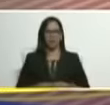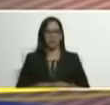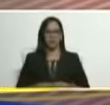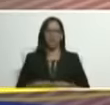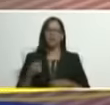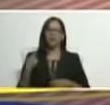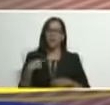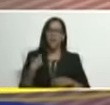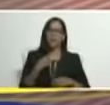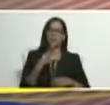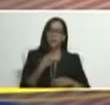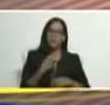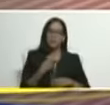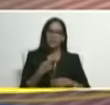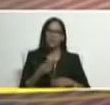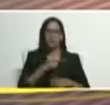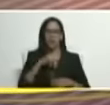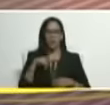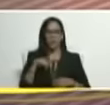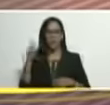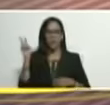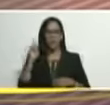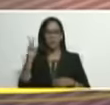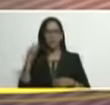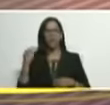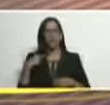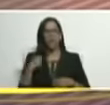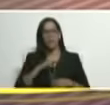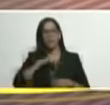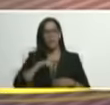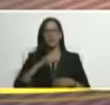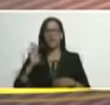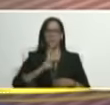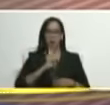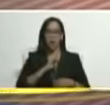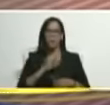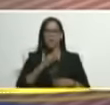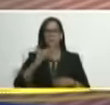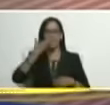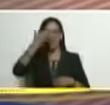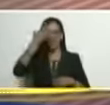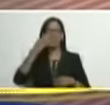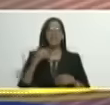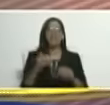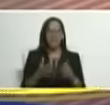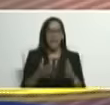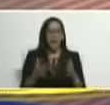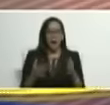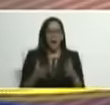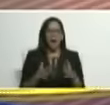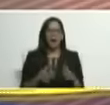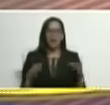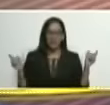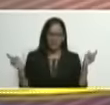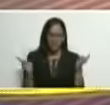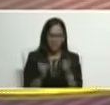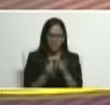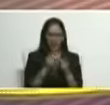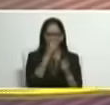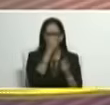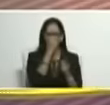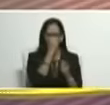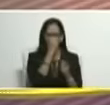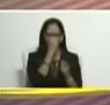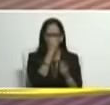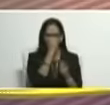tenemos que decir que nosotros en Venezuela tenemos nuestra propia espiritualidad que logra sintetizar la